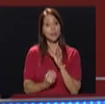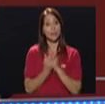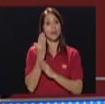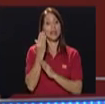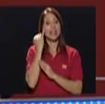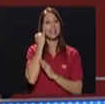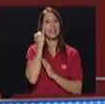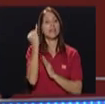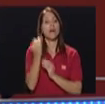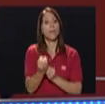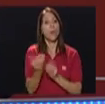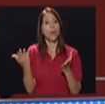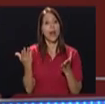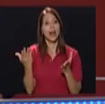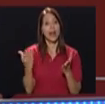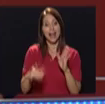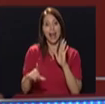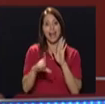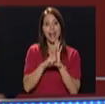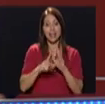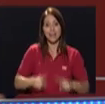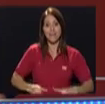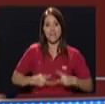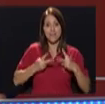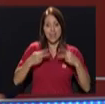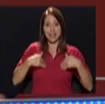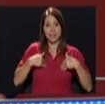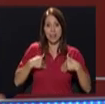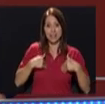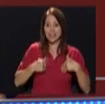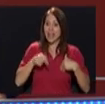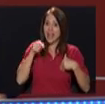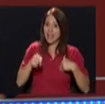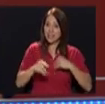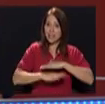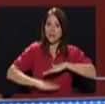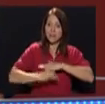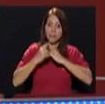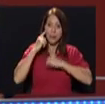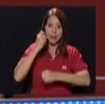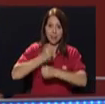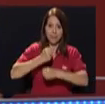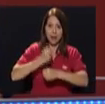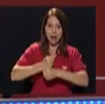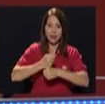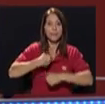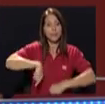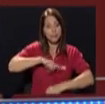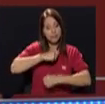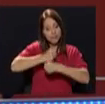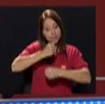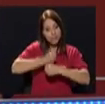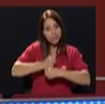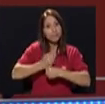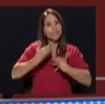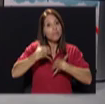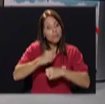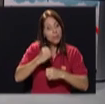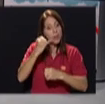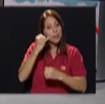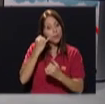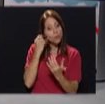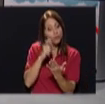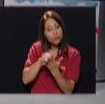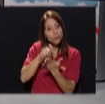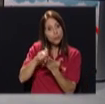popular, que es la Ley de Vida Silvestre, que es la que nos tiene hoy como la plataforma para trabajar. En esa estamos trabajando, estamos sacando el reglamento